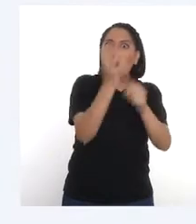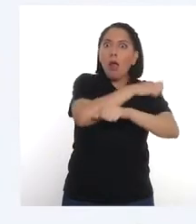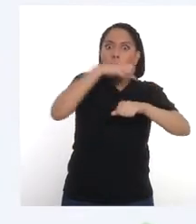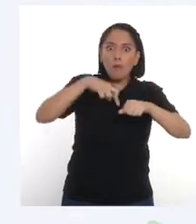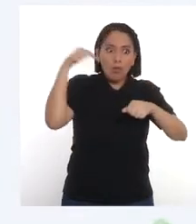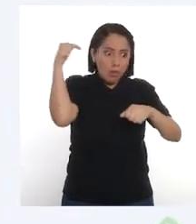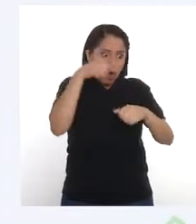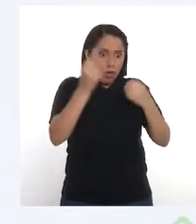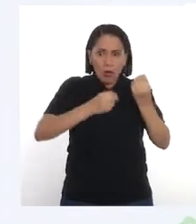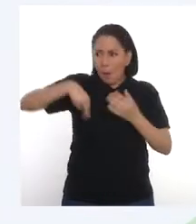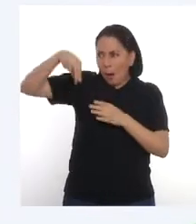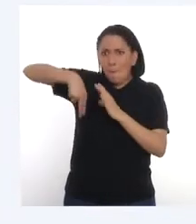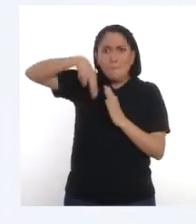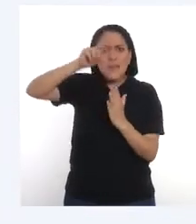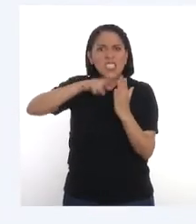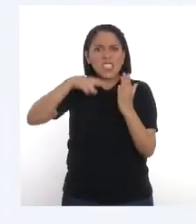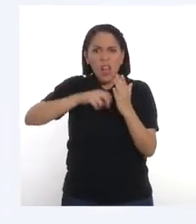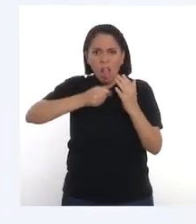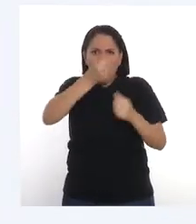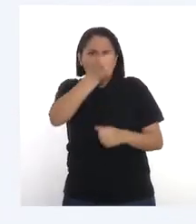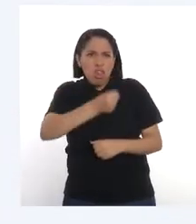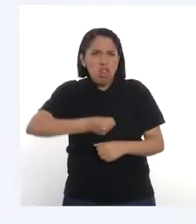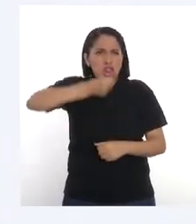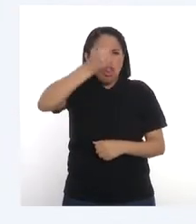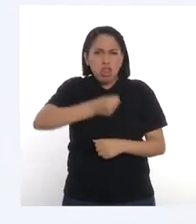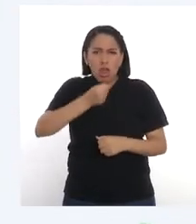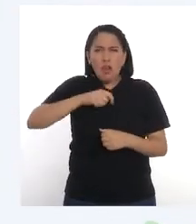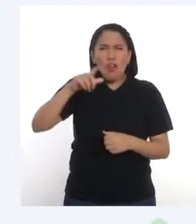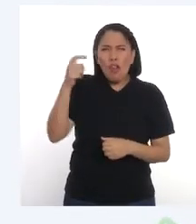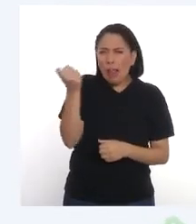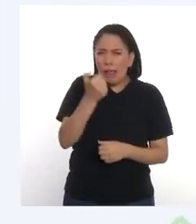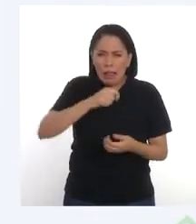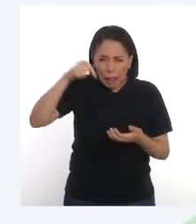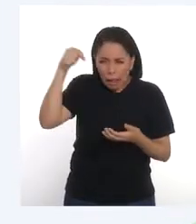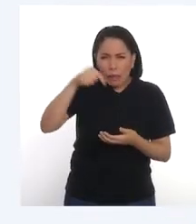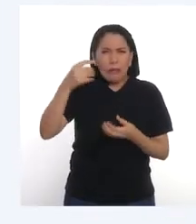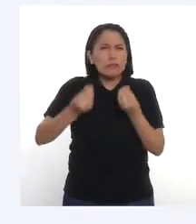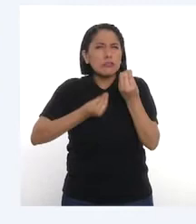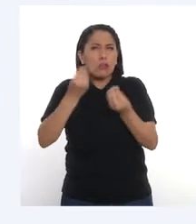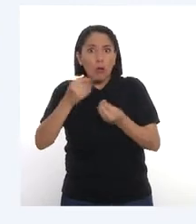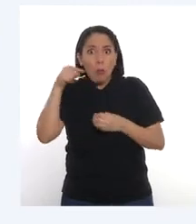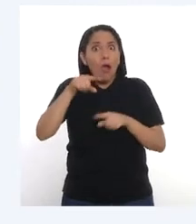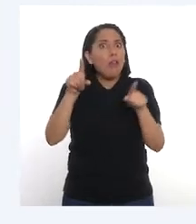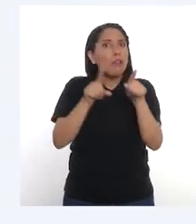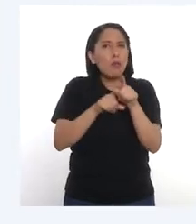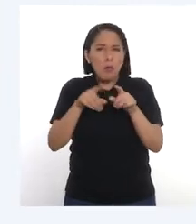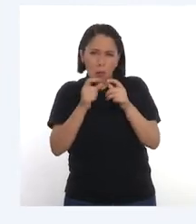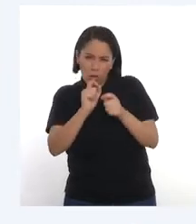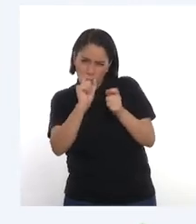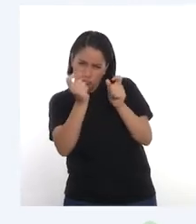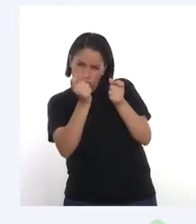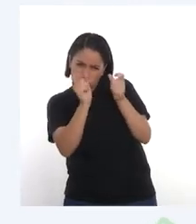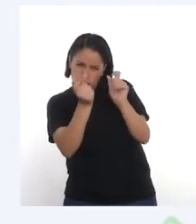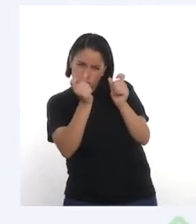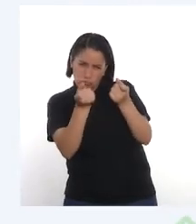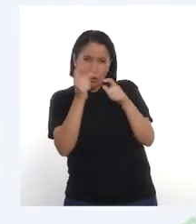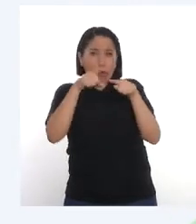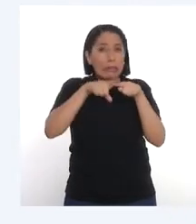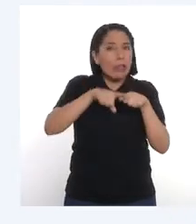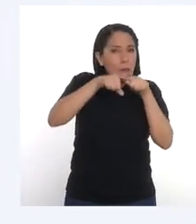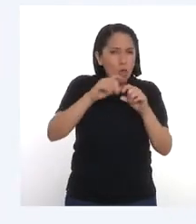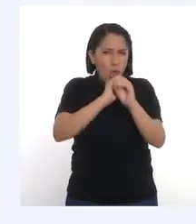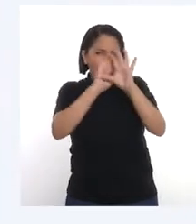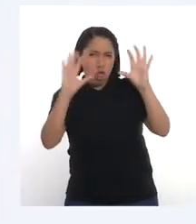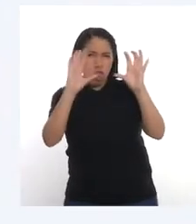allí. Pinceles, brochas, carboncillos, acuarelas. Además, podía calibrarlo según lo necesitara.